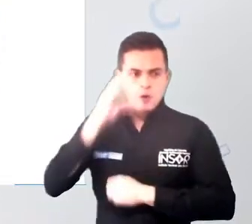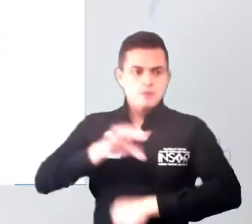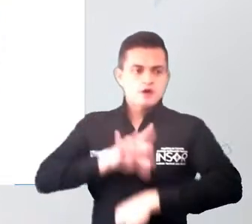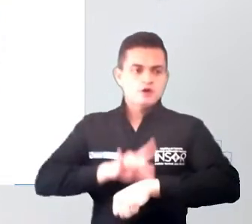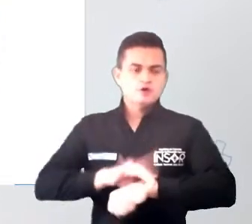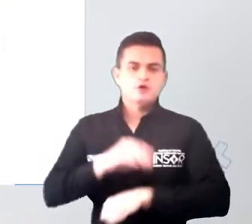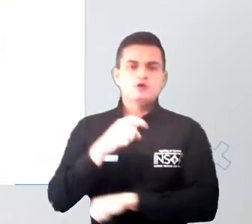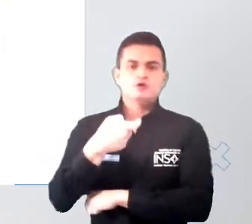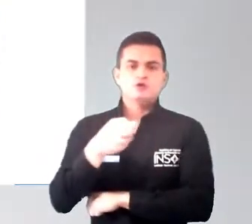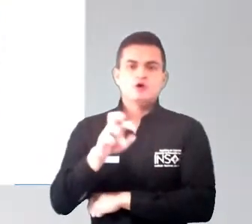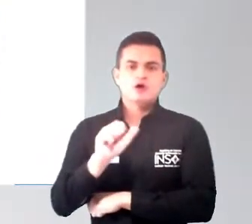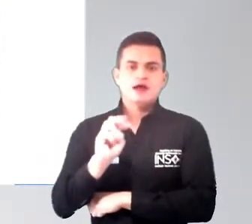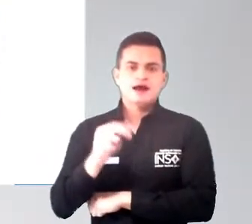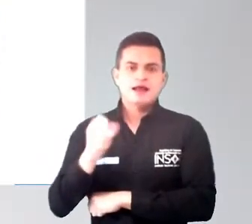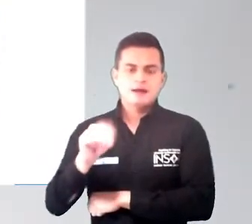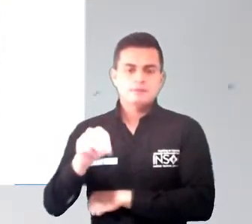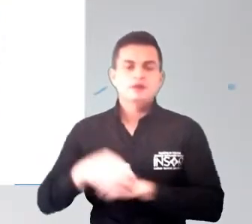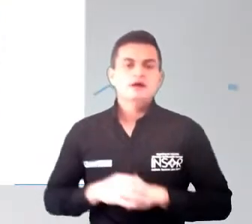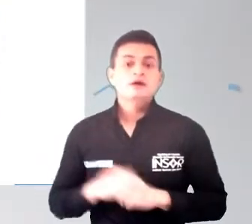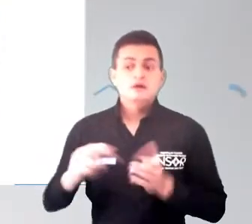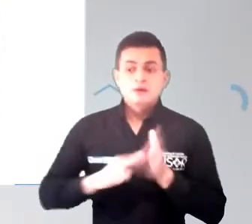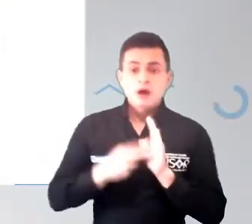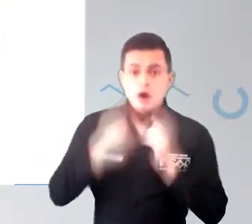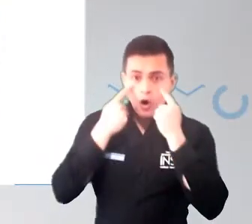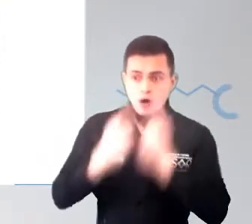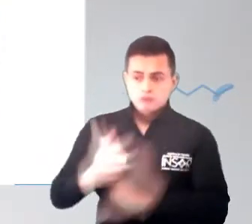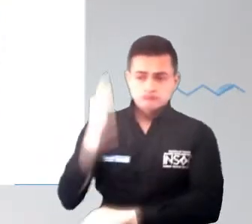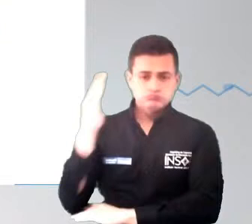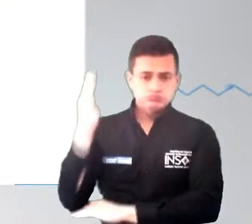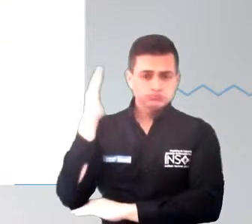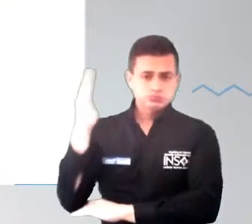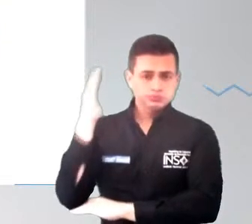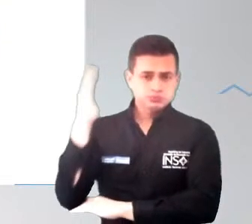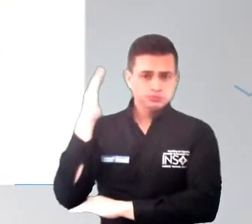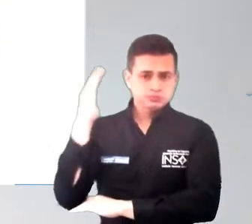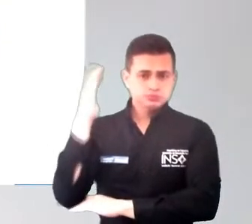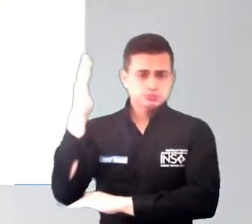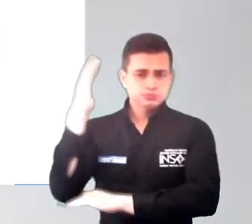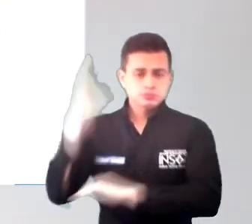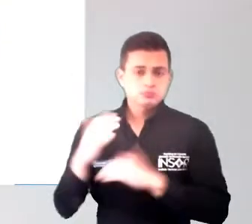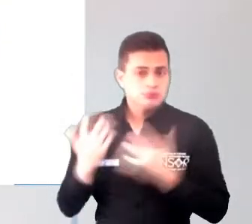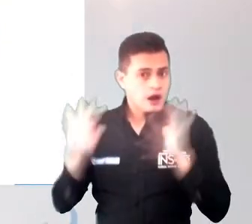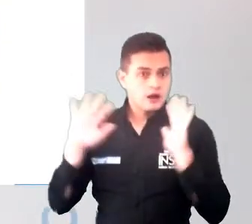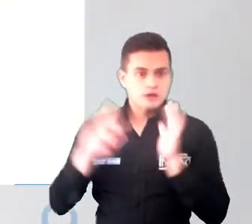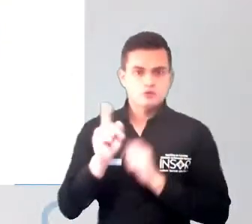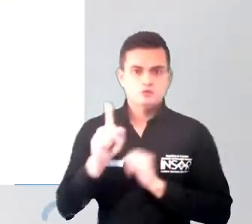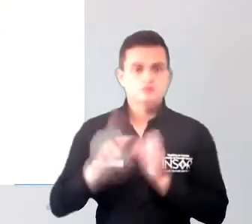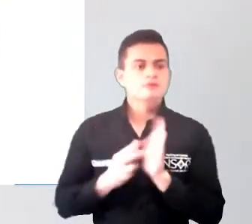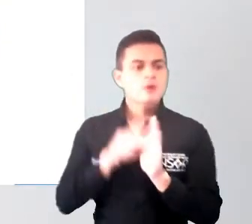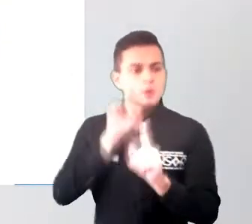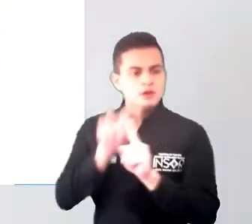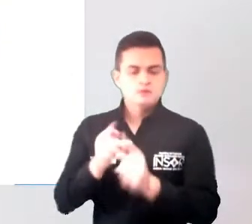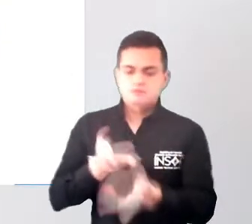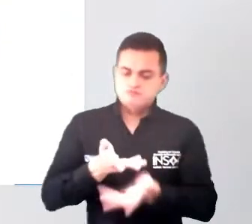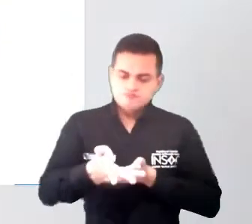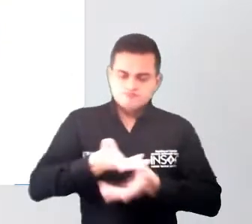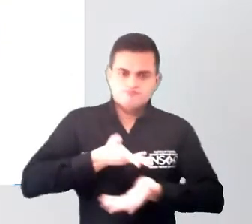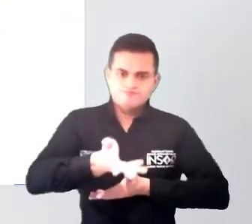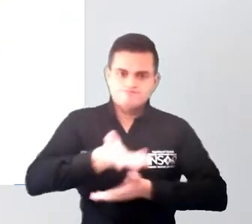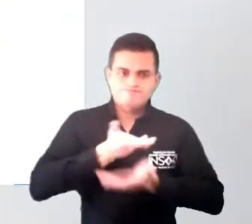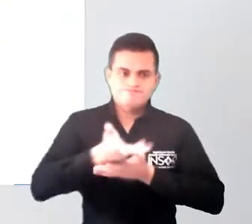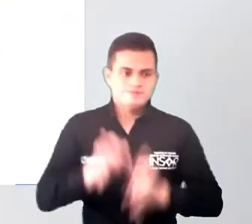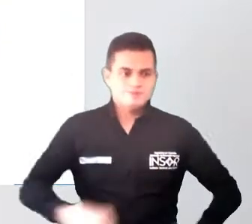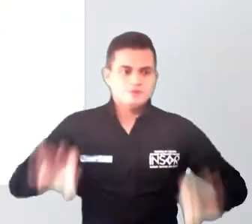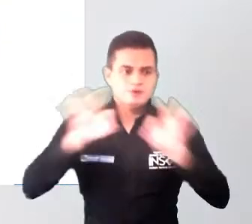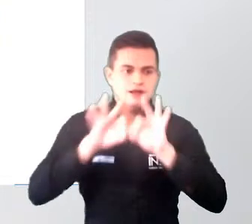que no hablamos de una conferencia magistral, sino de una conferencia magistral interactiva, porque nos interesa que